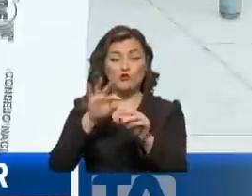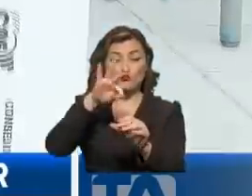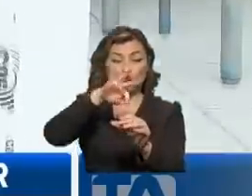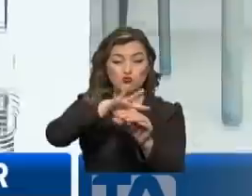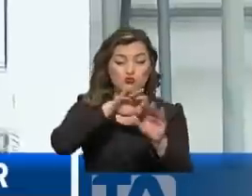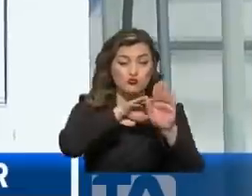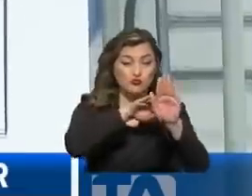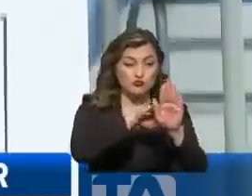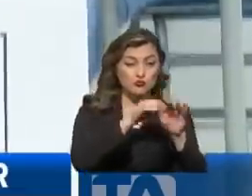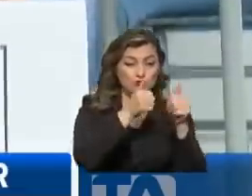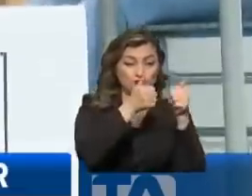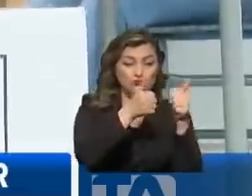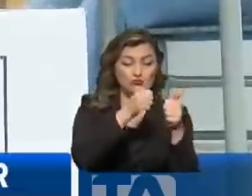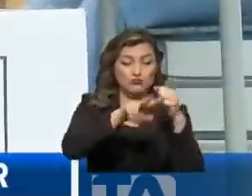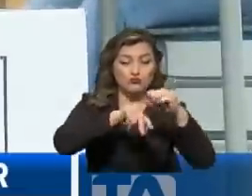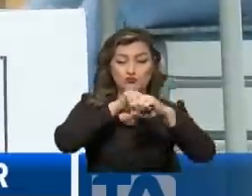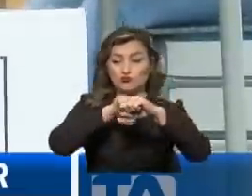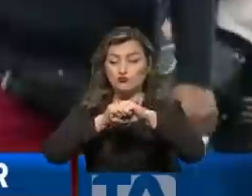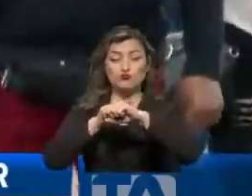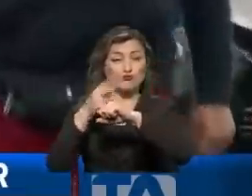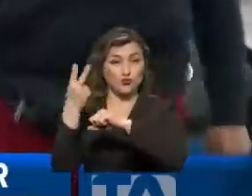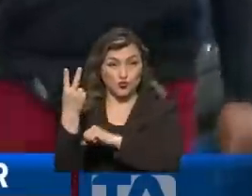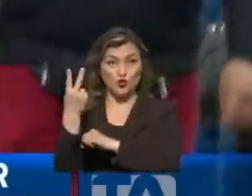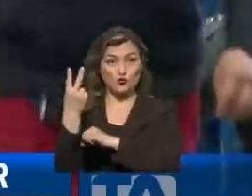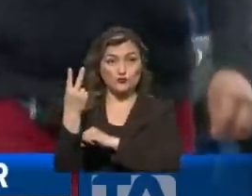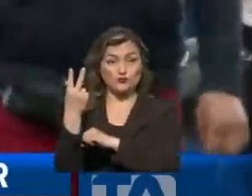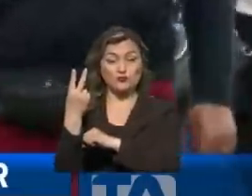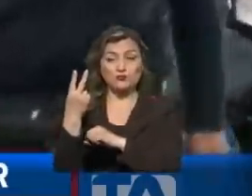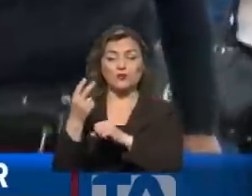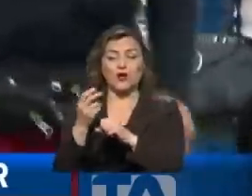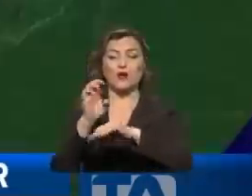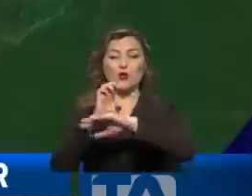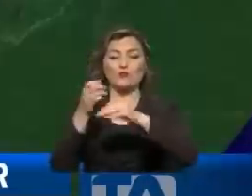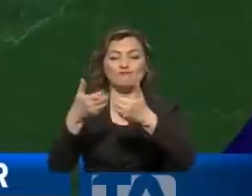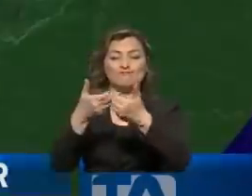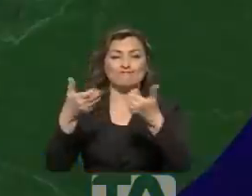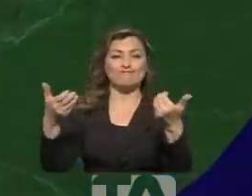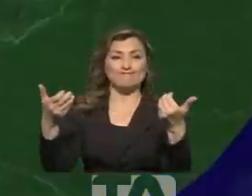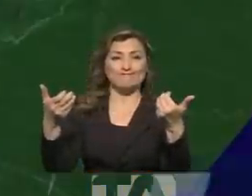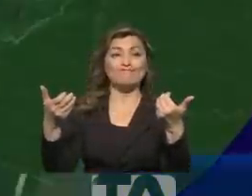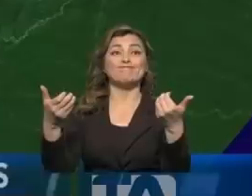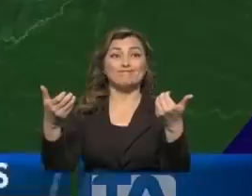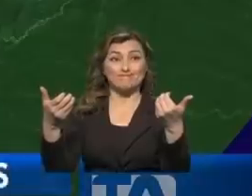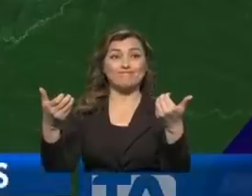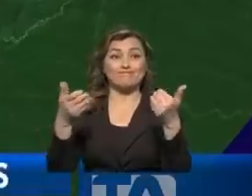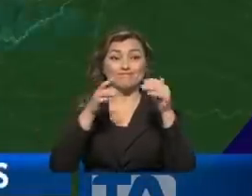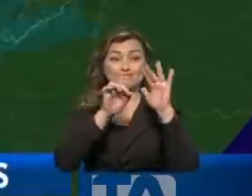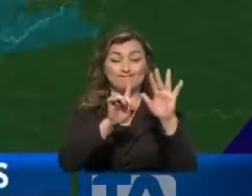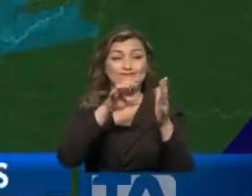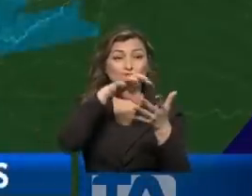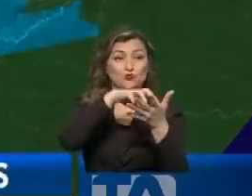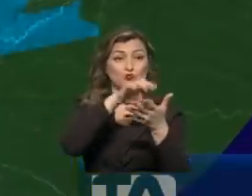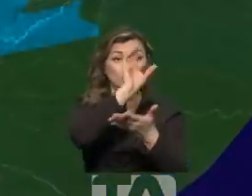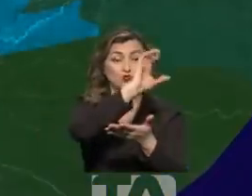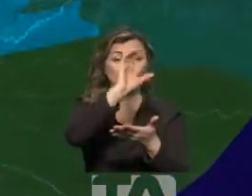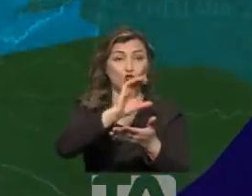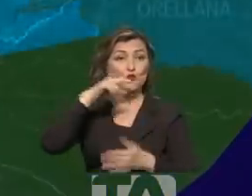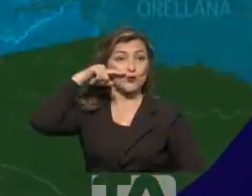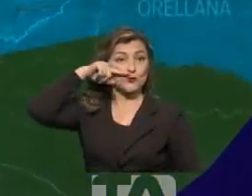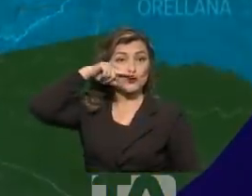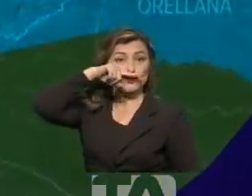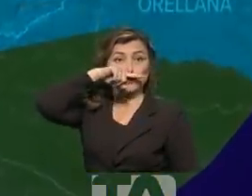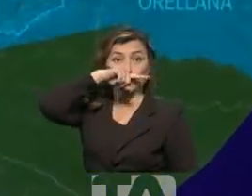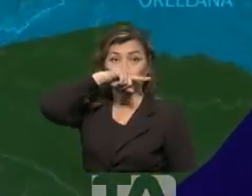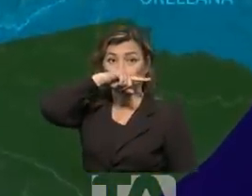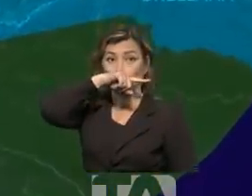cada candidato a nivel nacional, tendríamos un país dividido. Las 6 provincias de la costa y sucumbíos en la